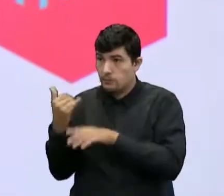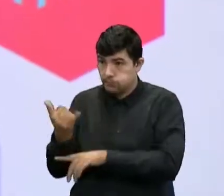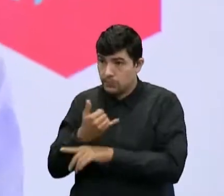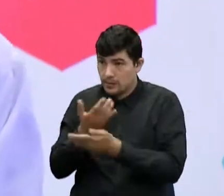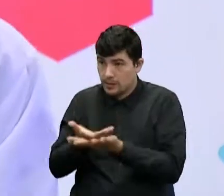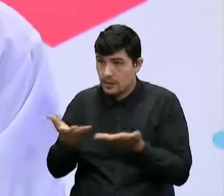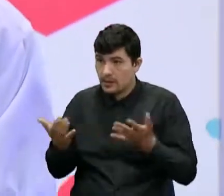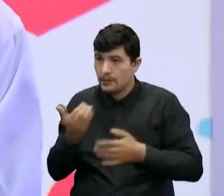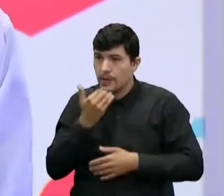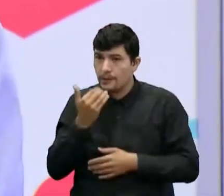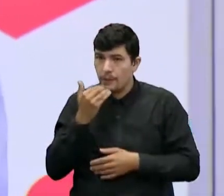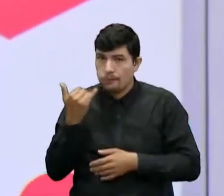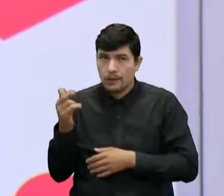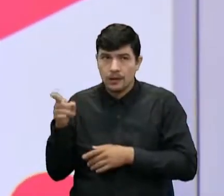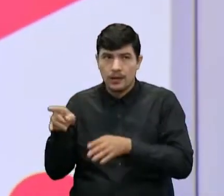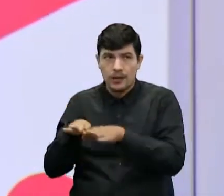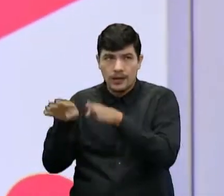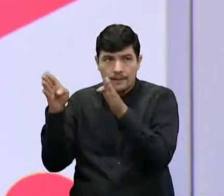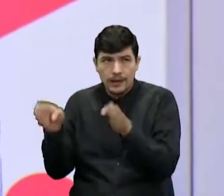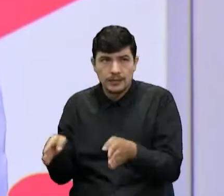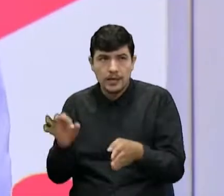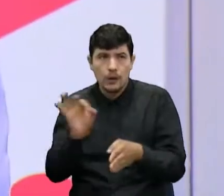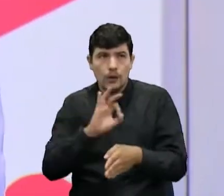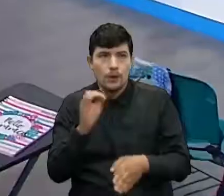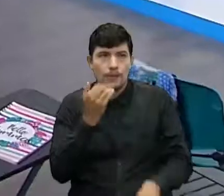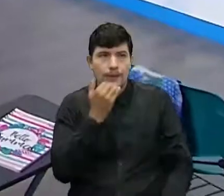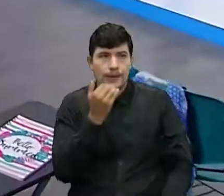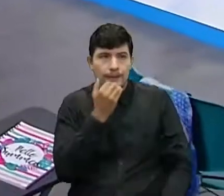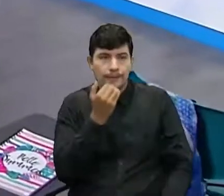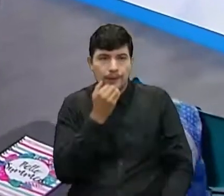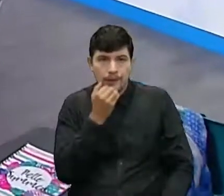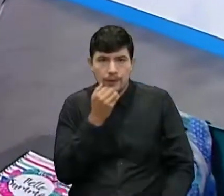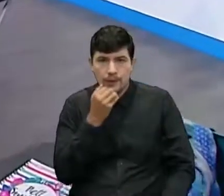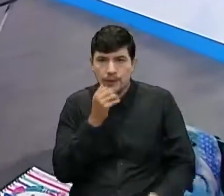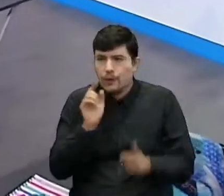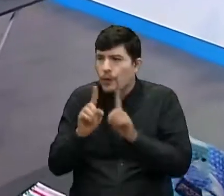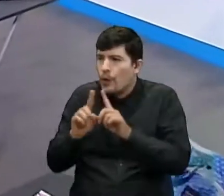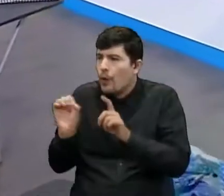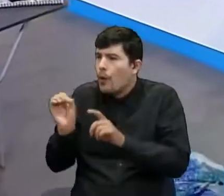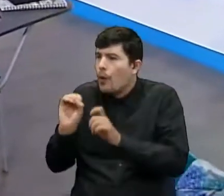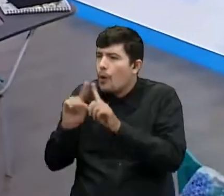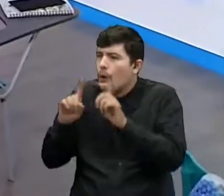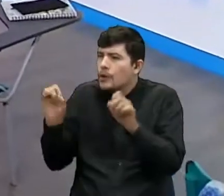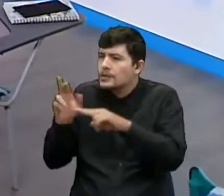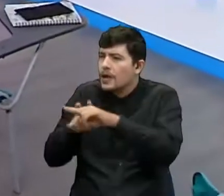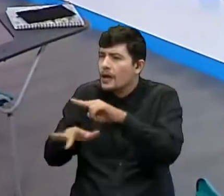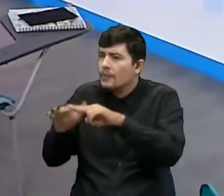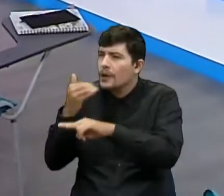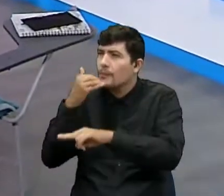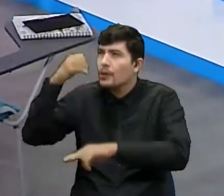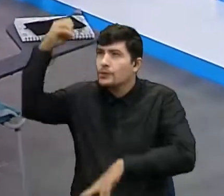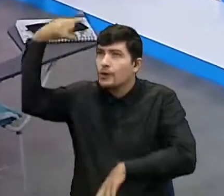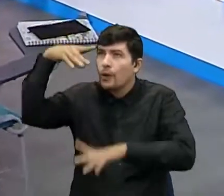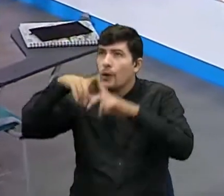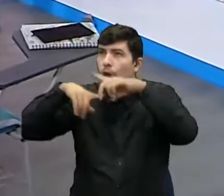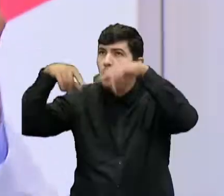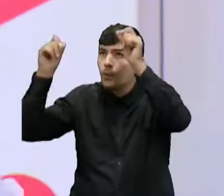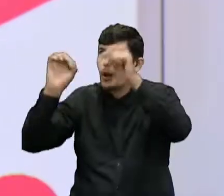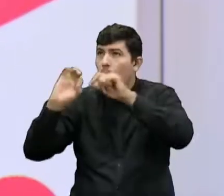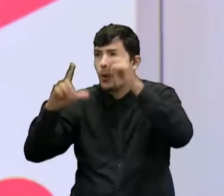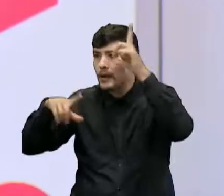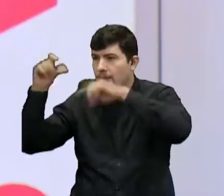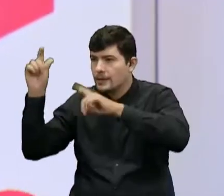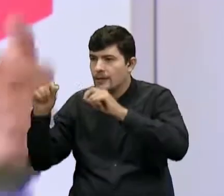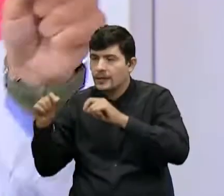Por ejemplo, la mesa O realmente son como cosas más naturales Como el sol, luna, estrellas Pudiéramos